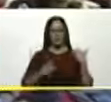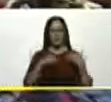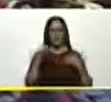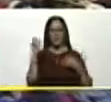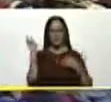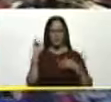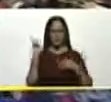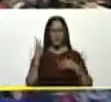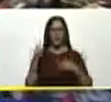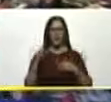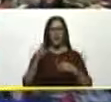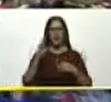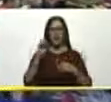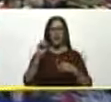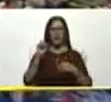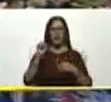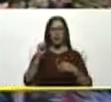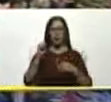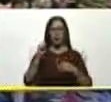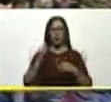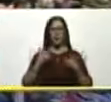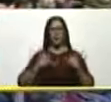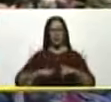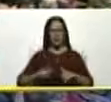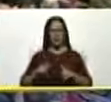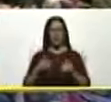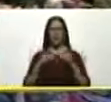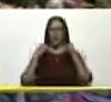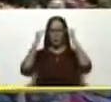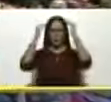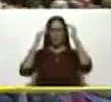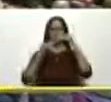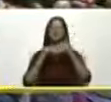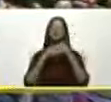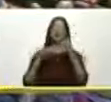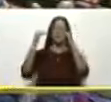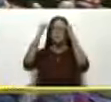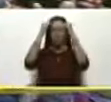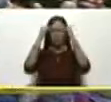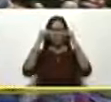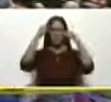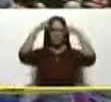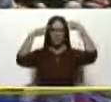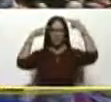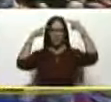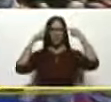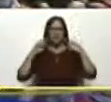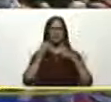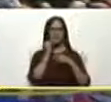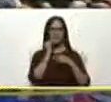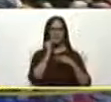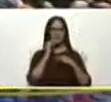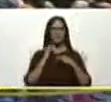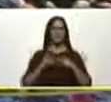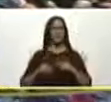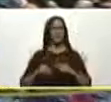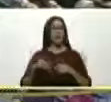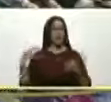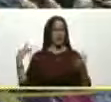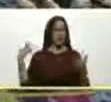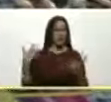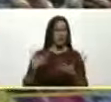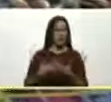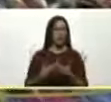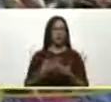Rosinés, hija del comandante supremo y eterno Hugo Chávez, de esta cuarta generación. El recuento que